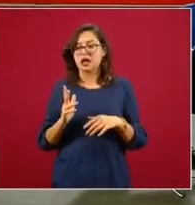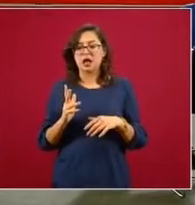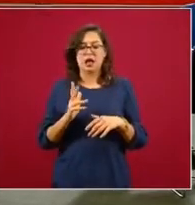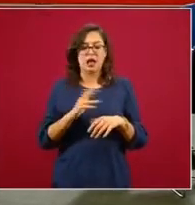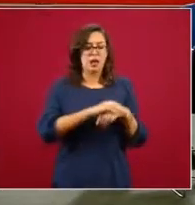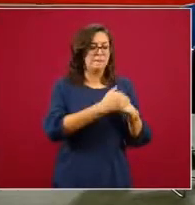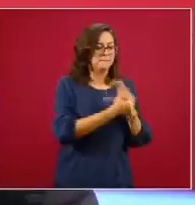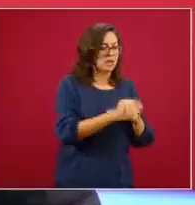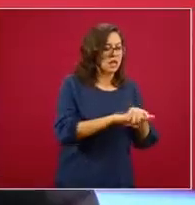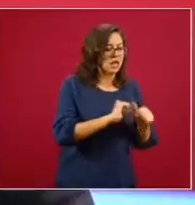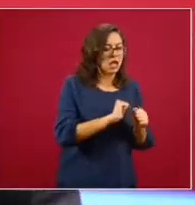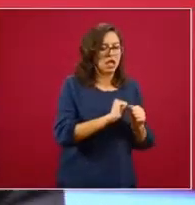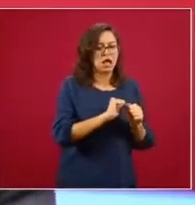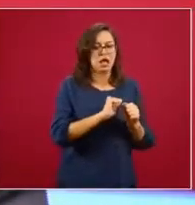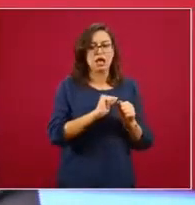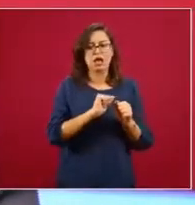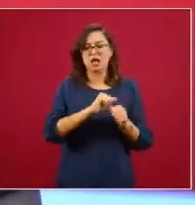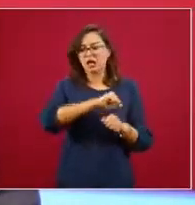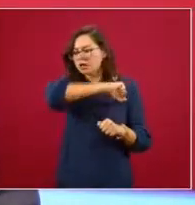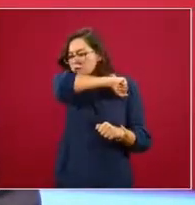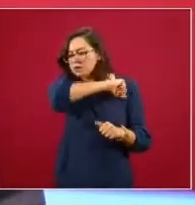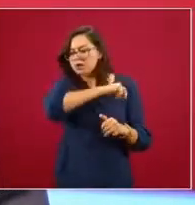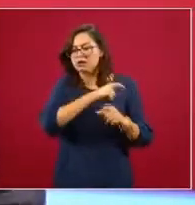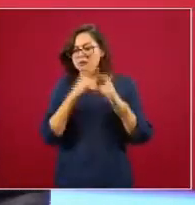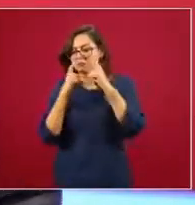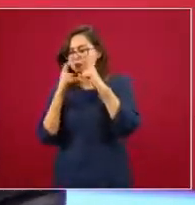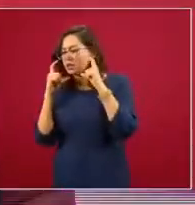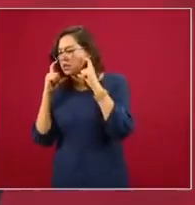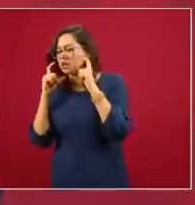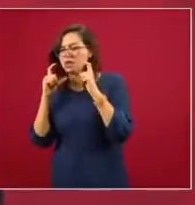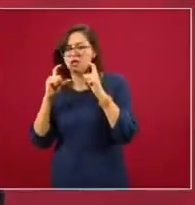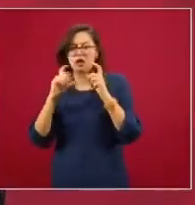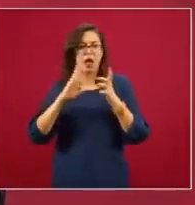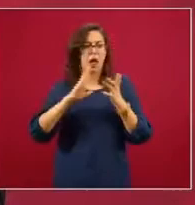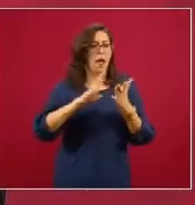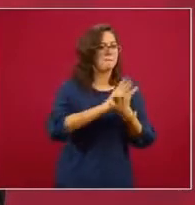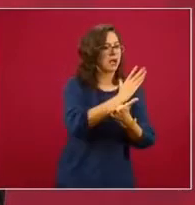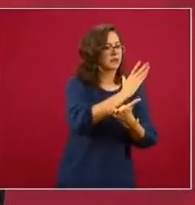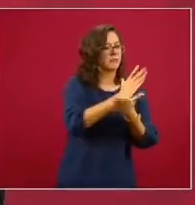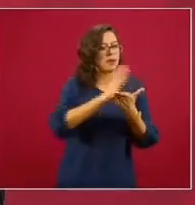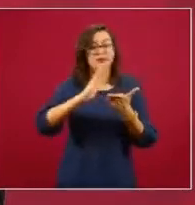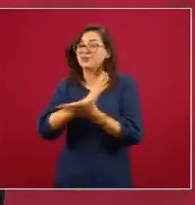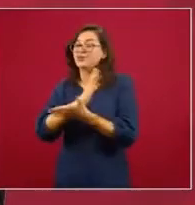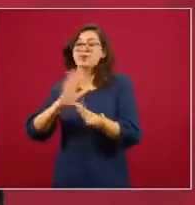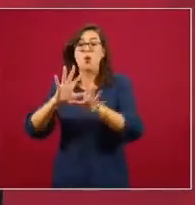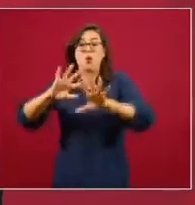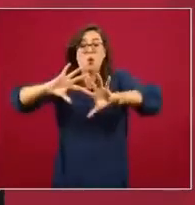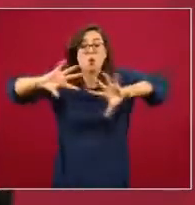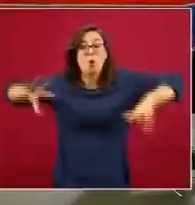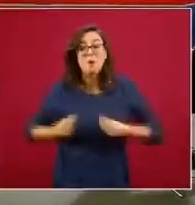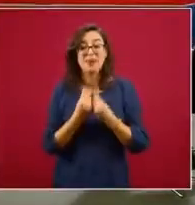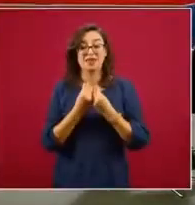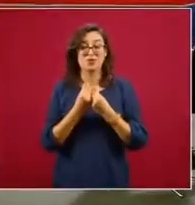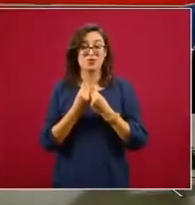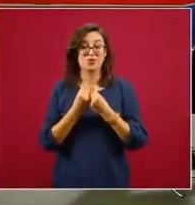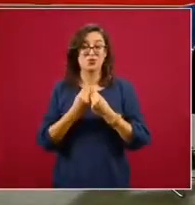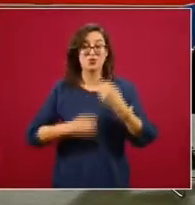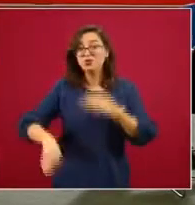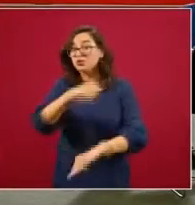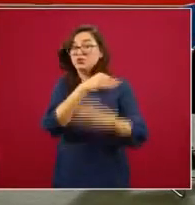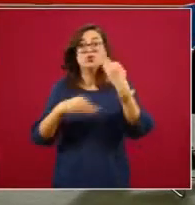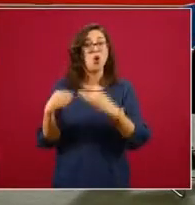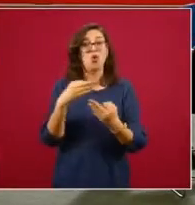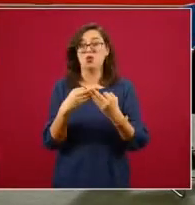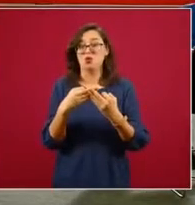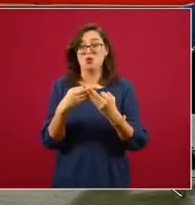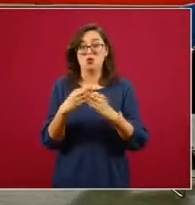este paquete de medidas de una prevención combinada, como se utiliza en otras enfermedades infecciosas. Hay que tener todos los elementos de